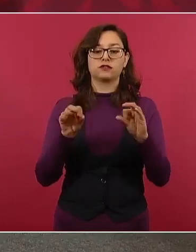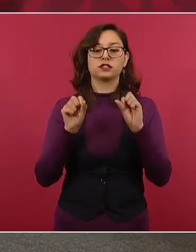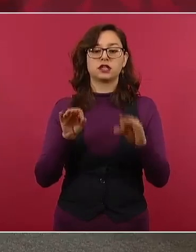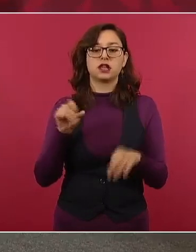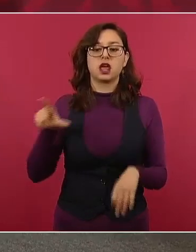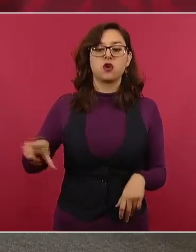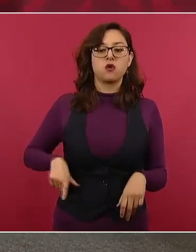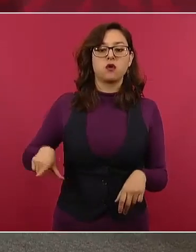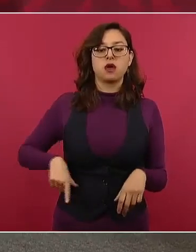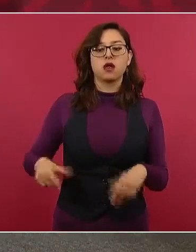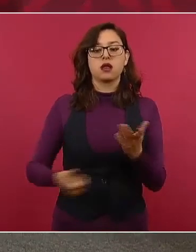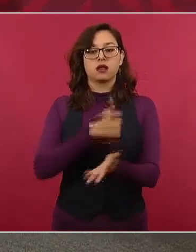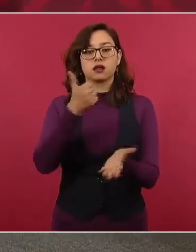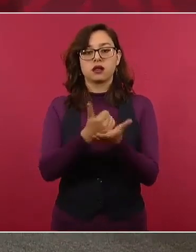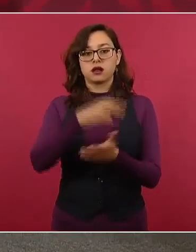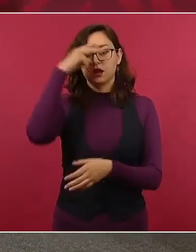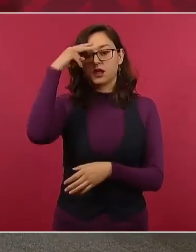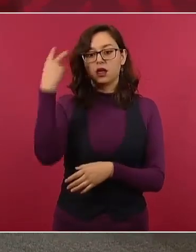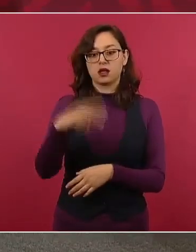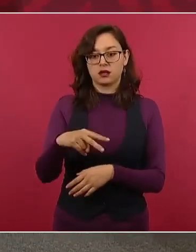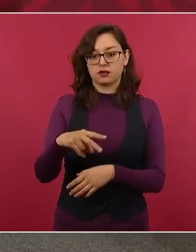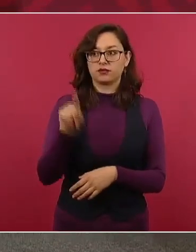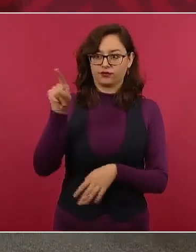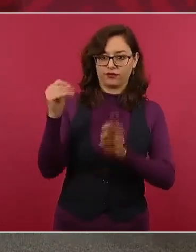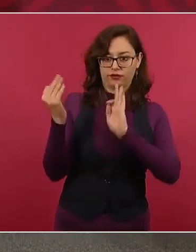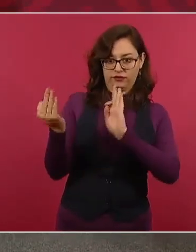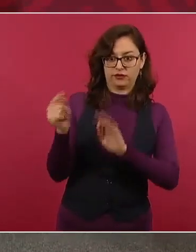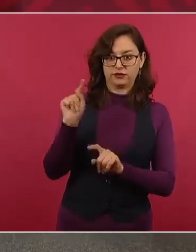de la Ciudad de México, así como las hacemos